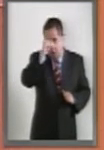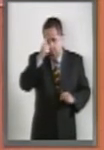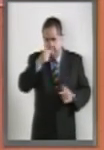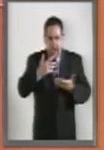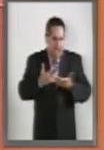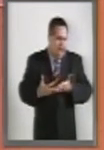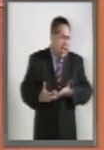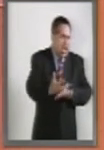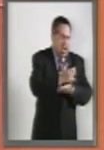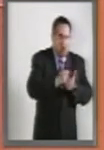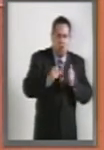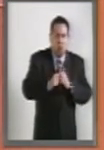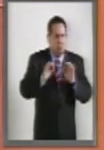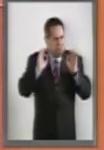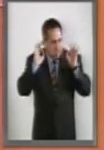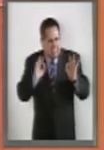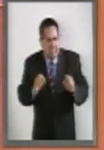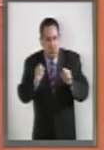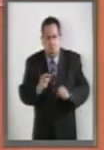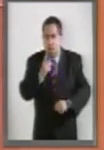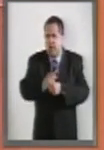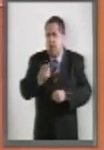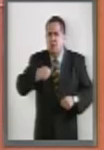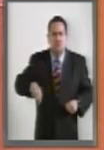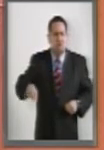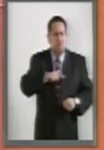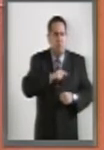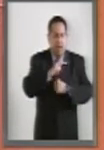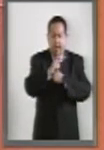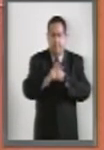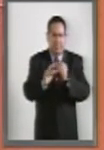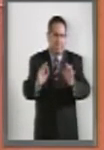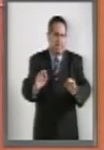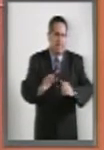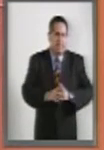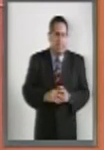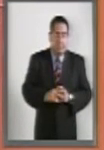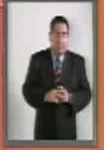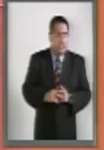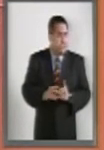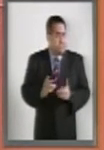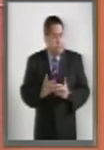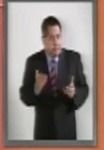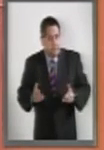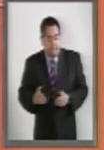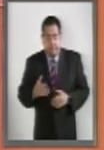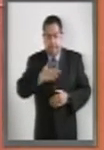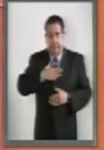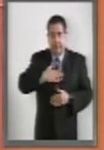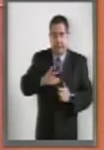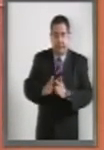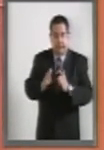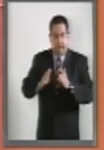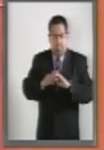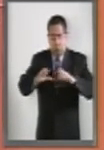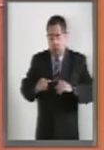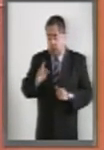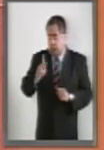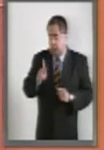ingresos, confianza y estabilidad en el país. Por su parte, el Grupo Parlamentario del